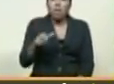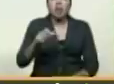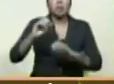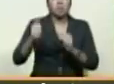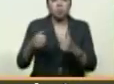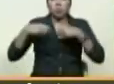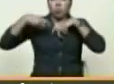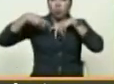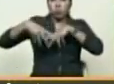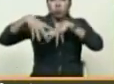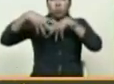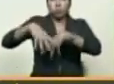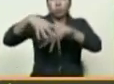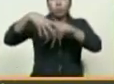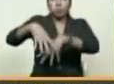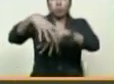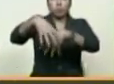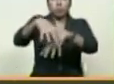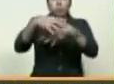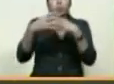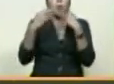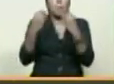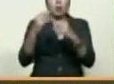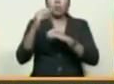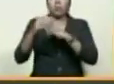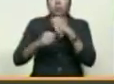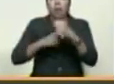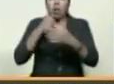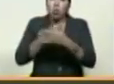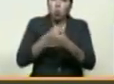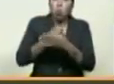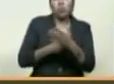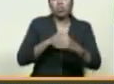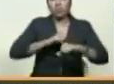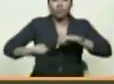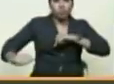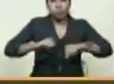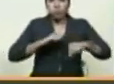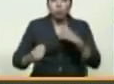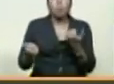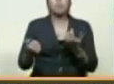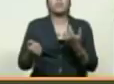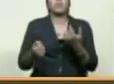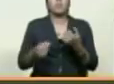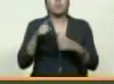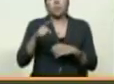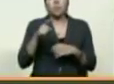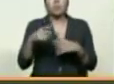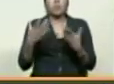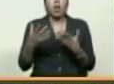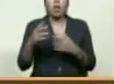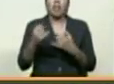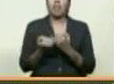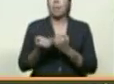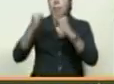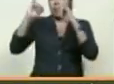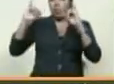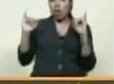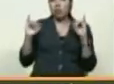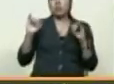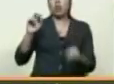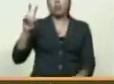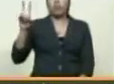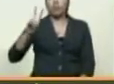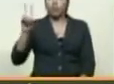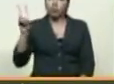nuestra independencia, por la independencia de Nueva Granada y, por supuesto, por toda